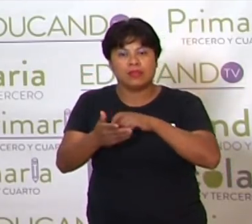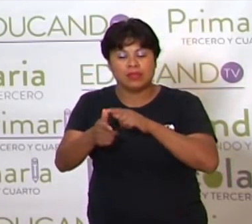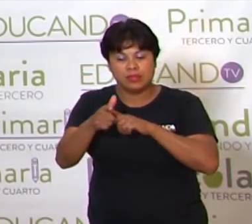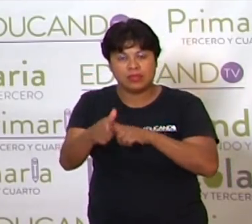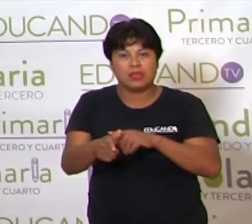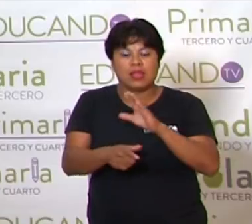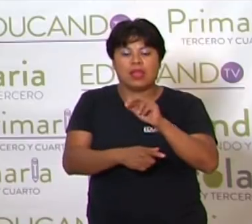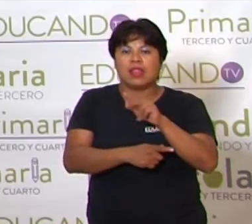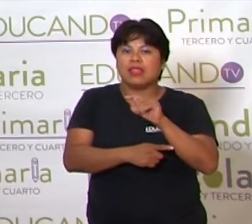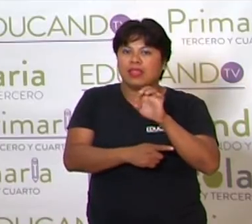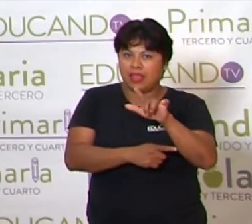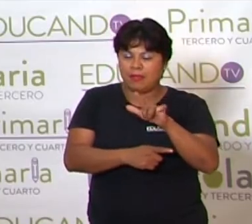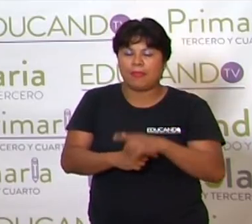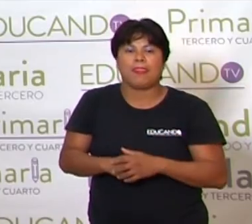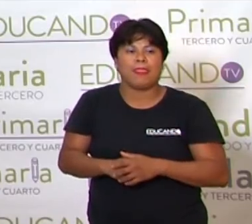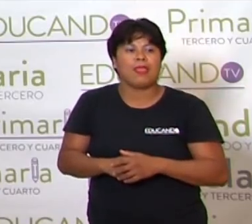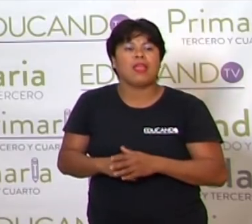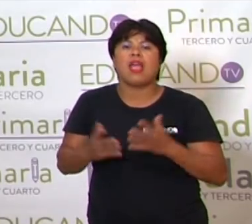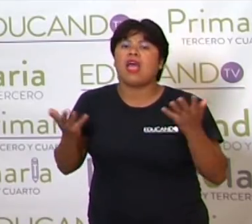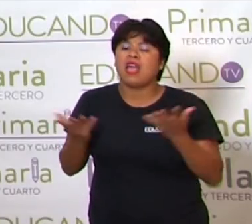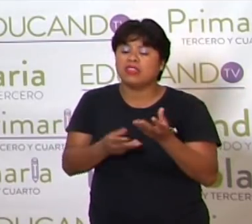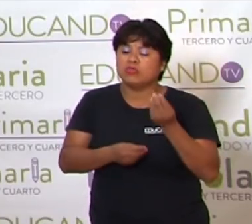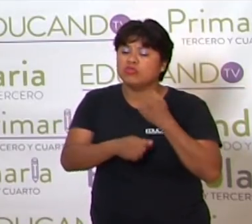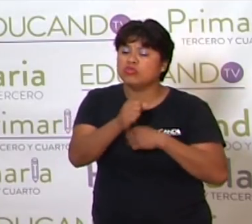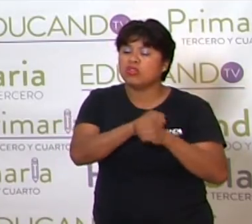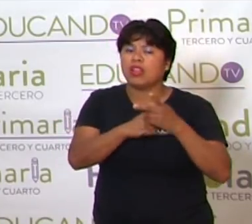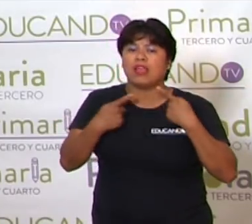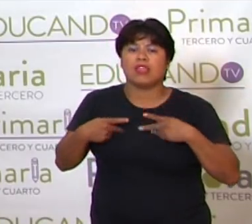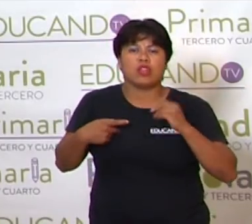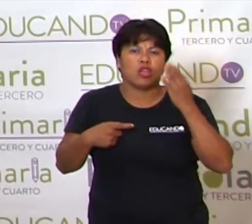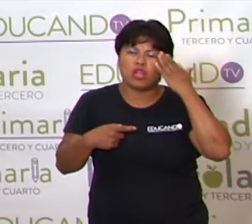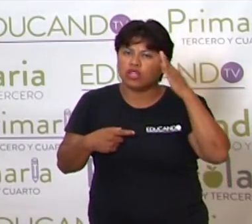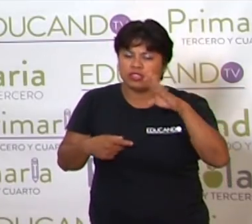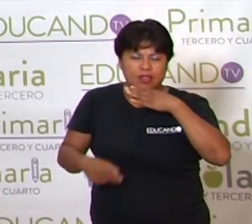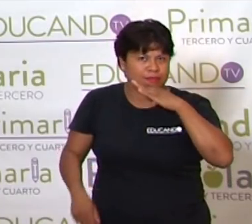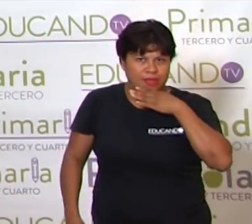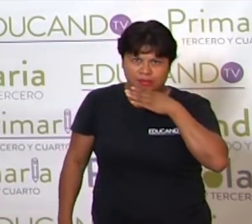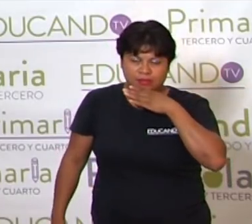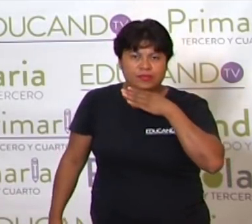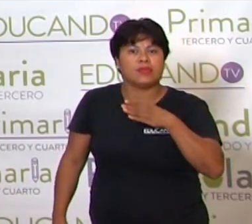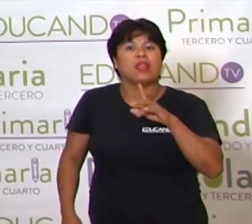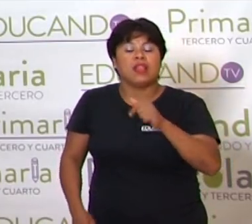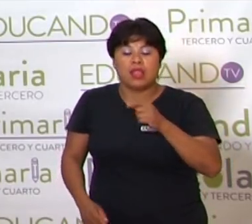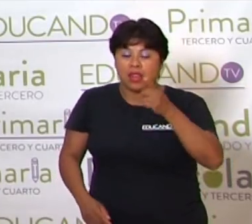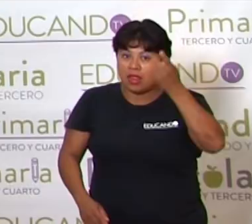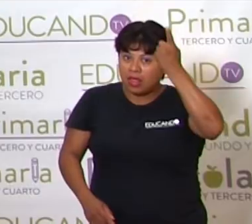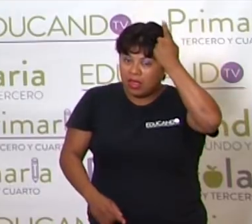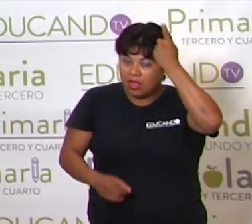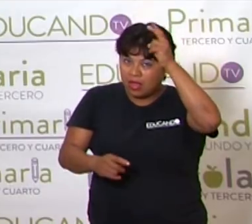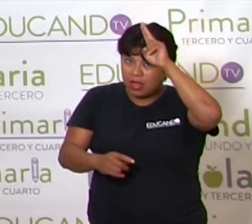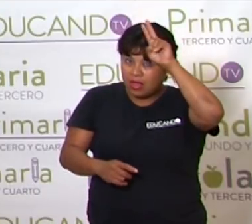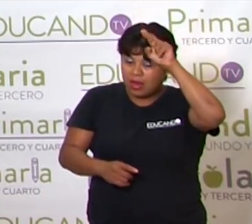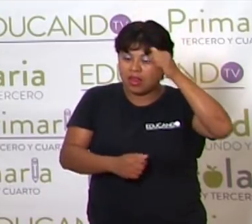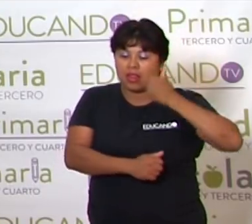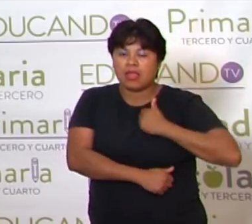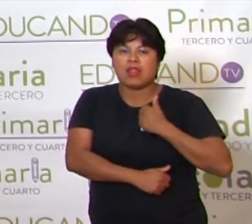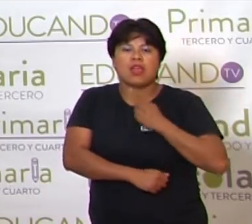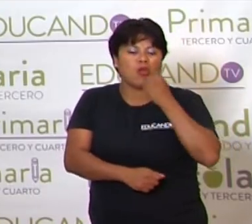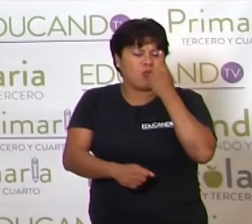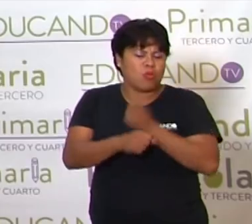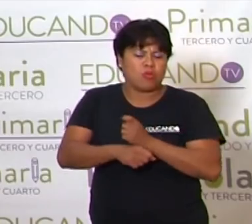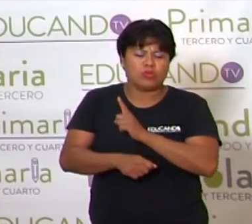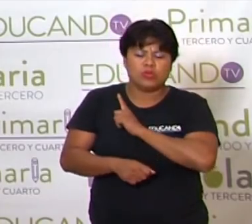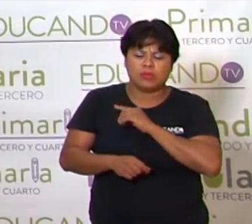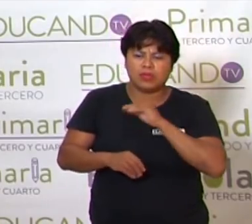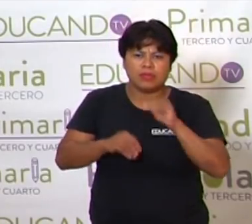siguiente cartel, dice así. Hace mucho la gente no conocía el maíz. La arriera era la única que lo sembraba